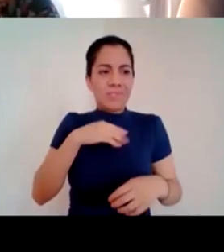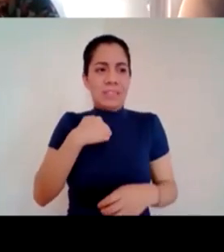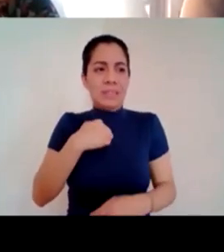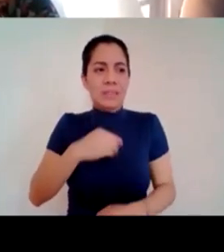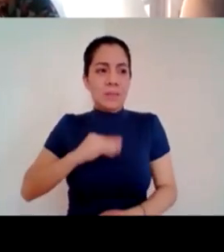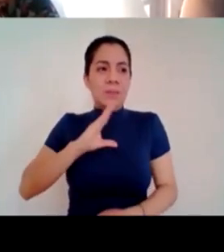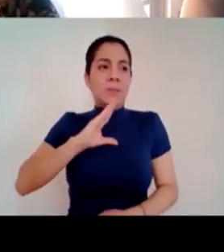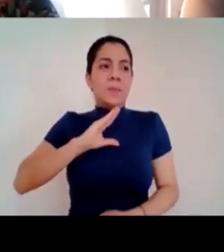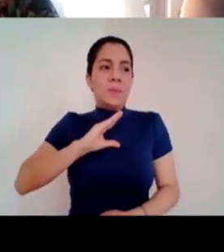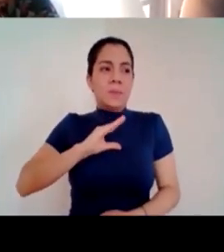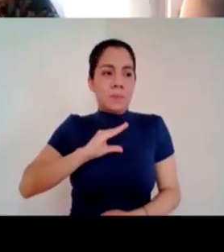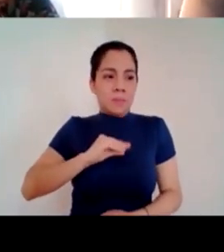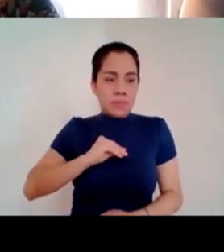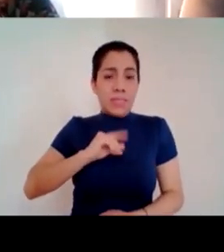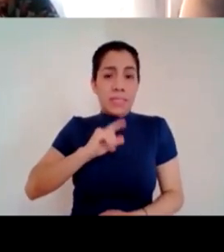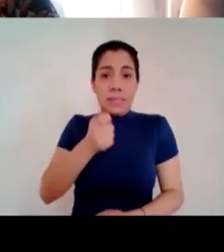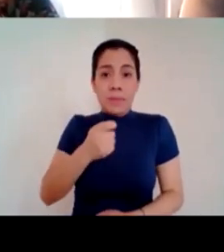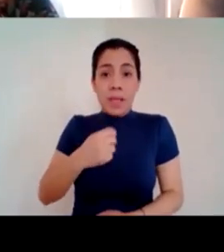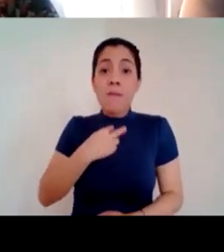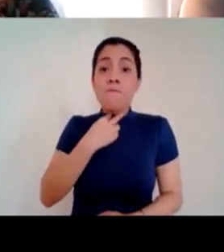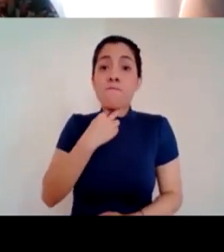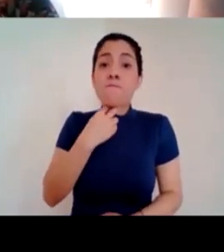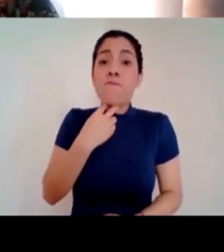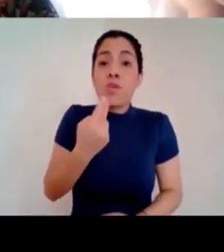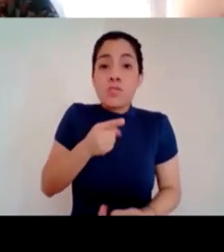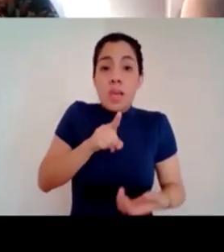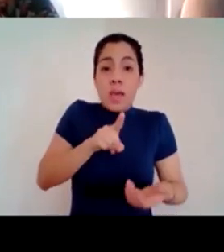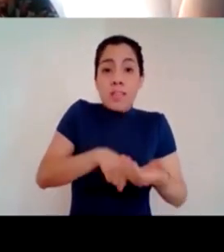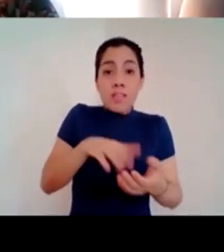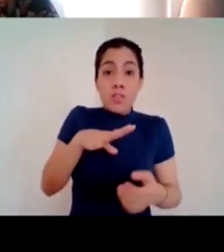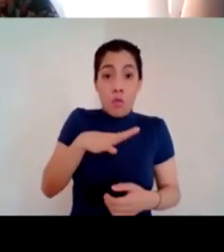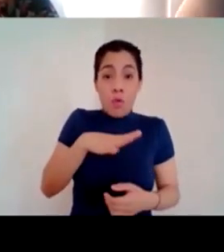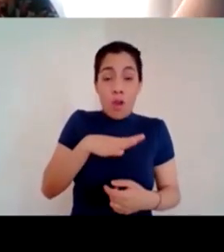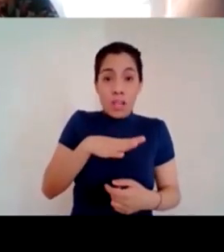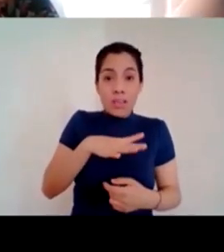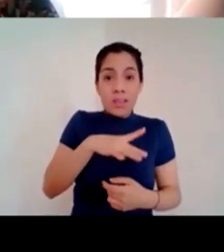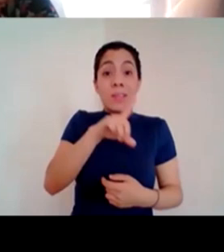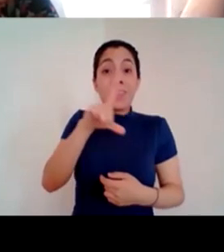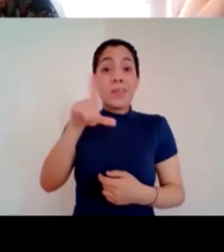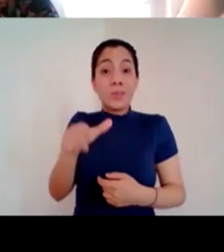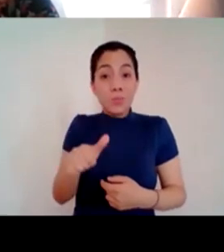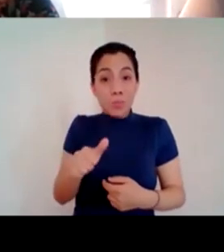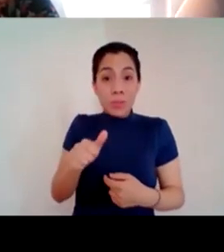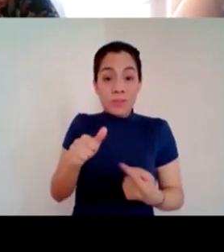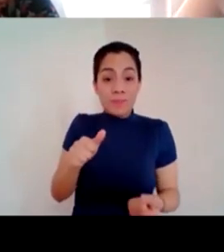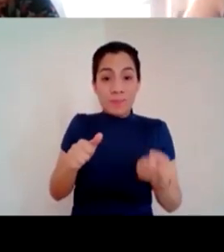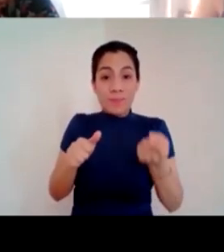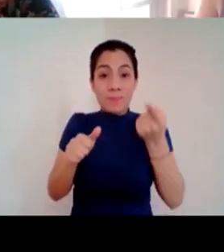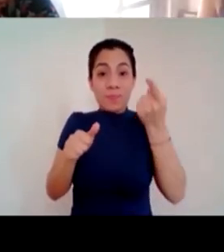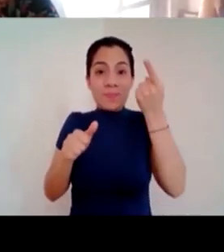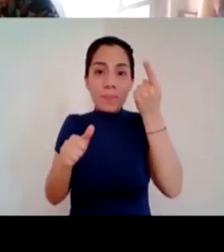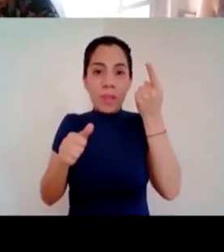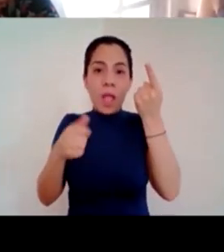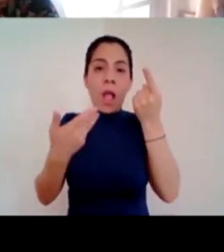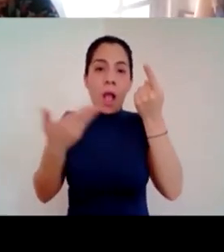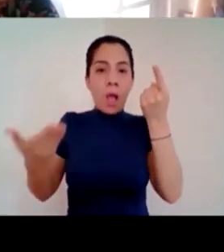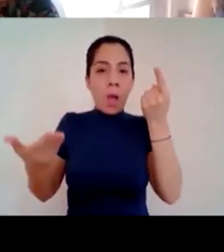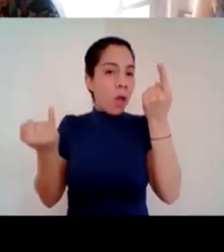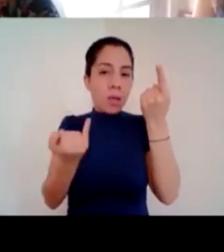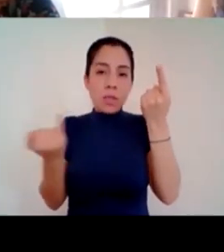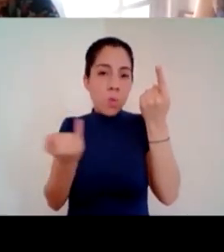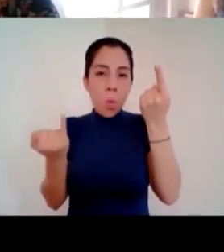eso se vuelve una voz interior entonces creo que eso es algo que me gustaría oír sus reflexiones sobre eso y